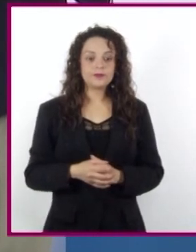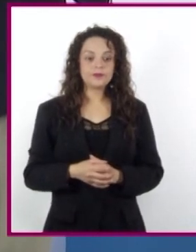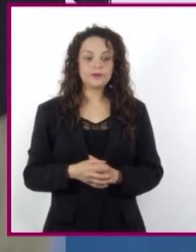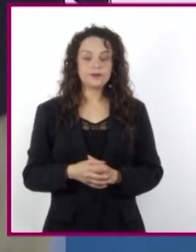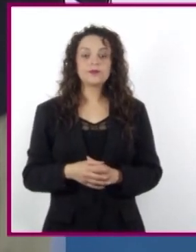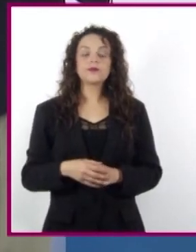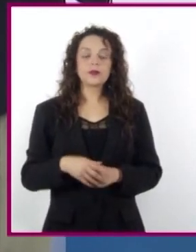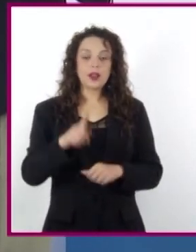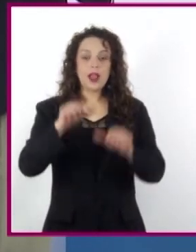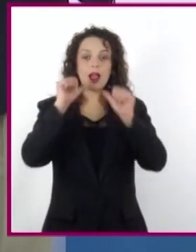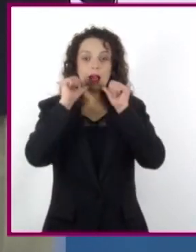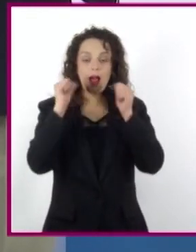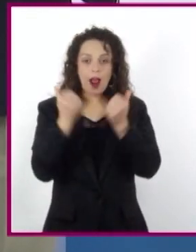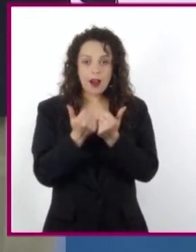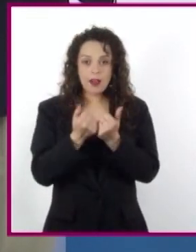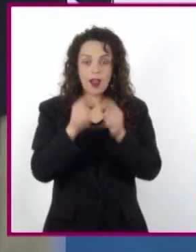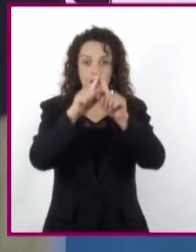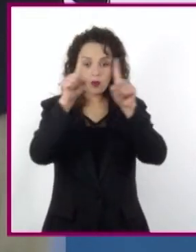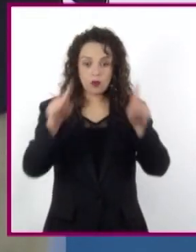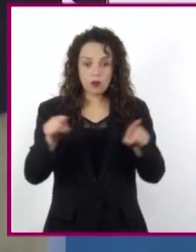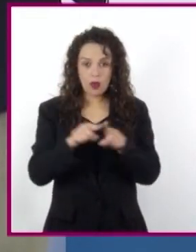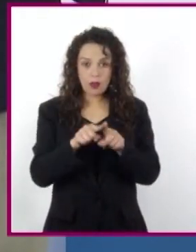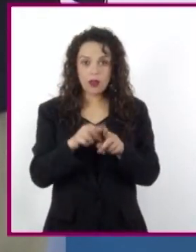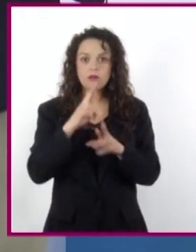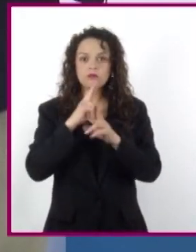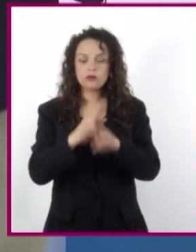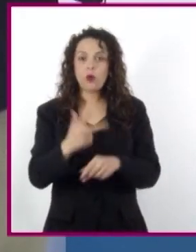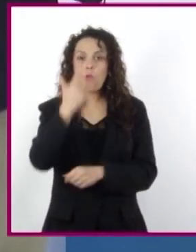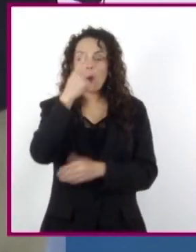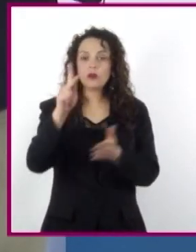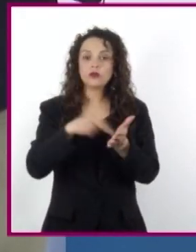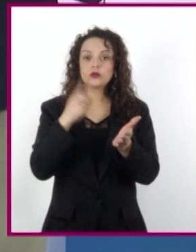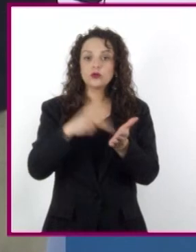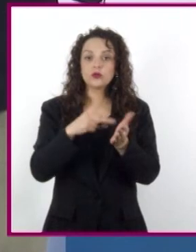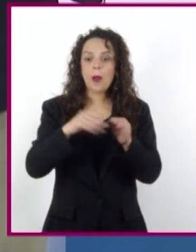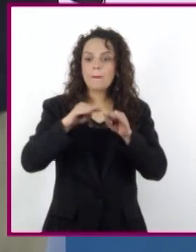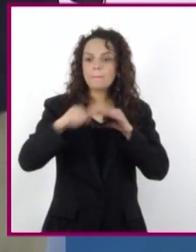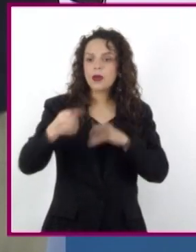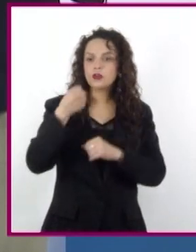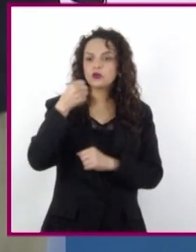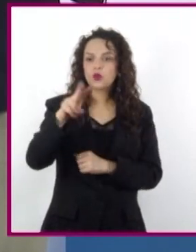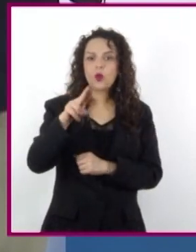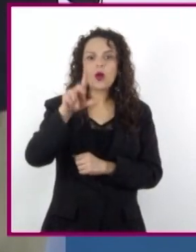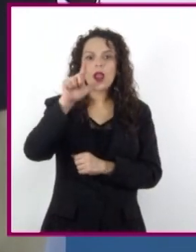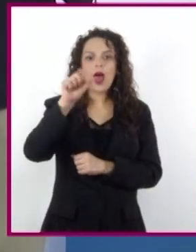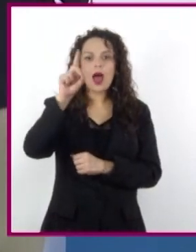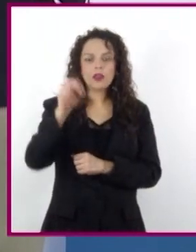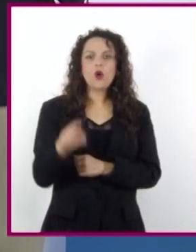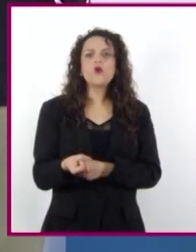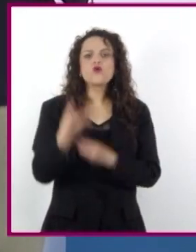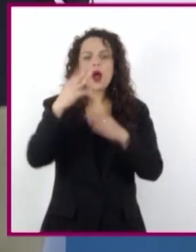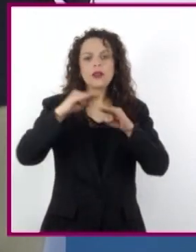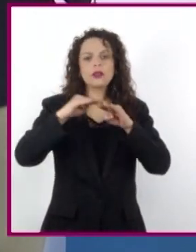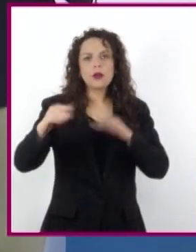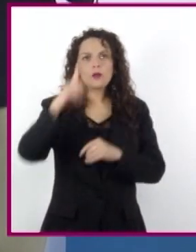de un cuadrado es igual a 8 veces la medida de su lado. ¿Cuánto mide por lado el